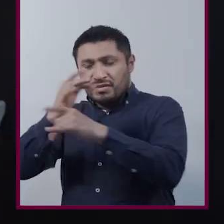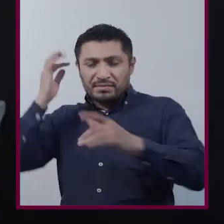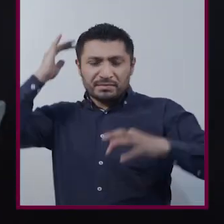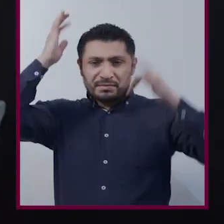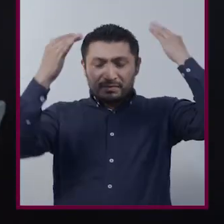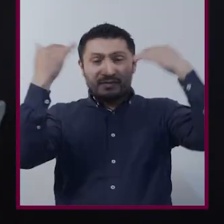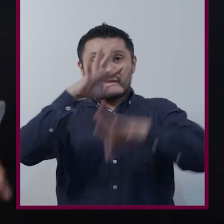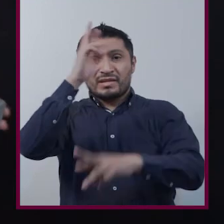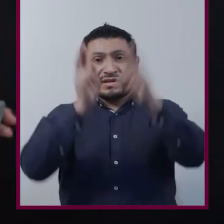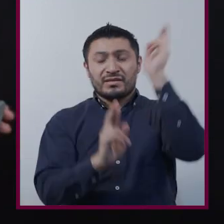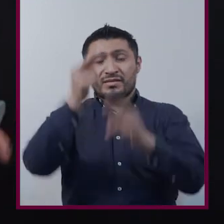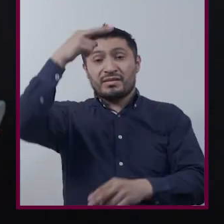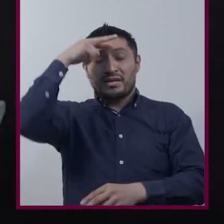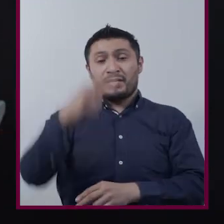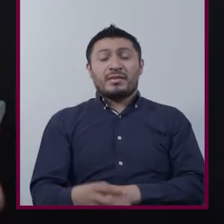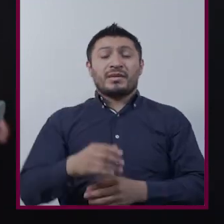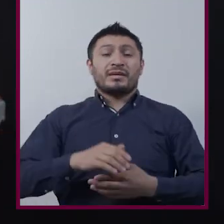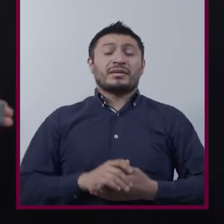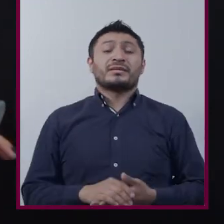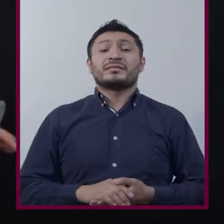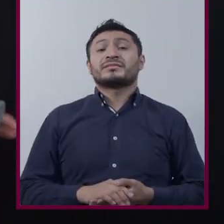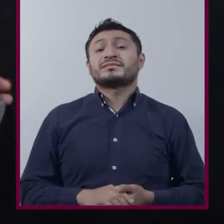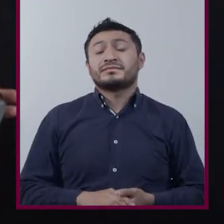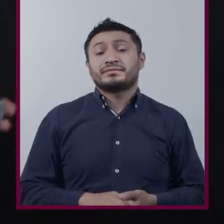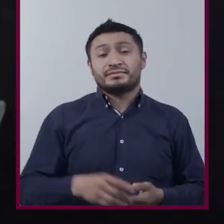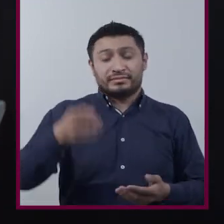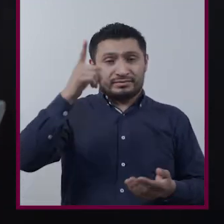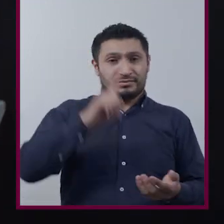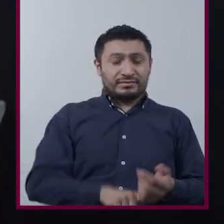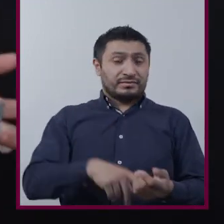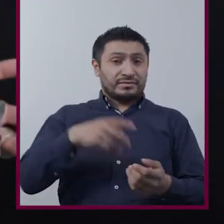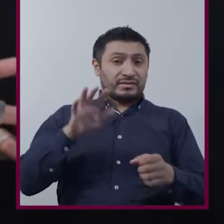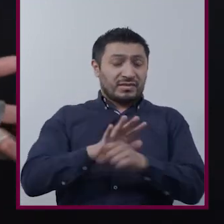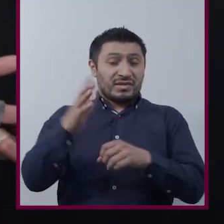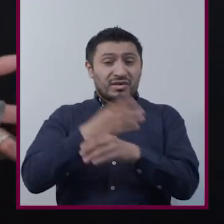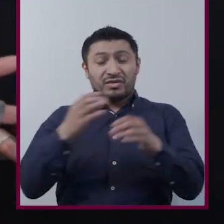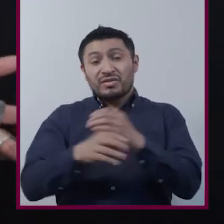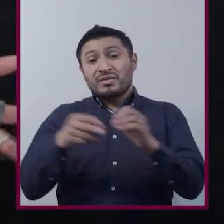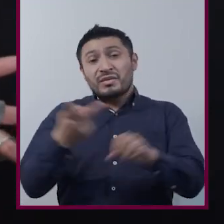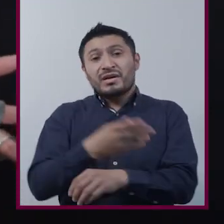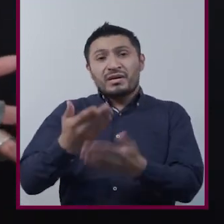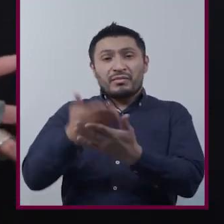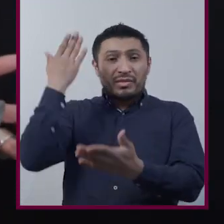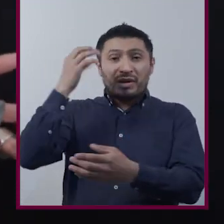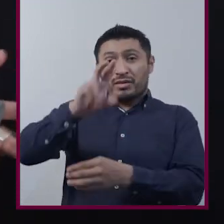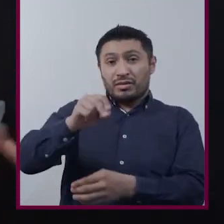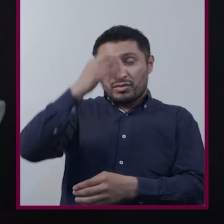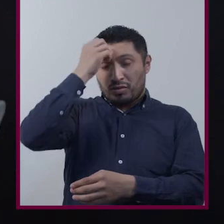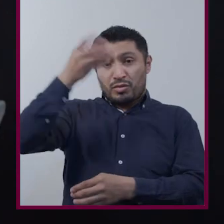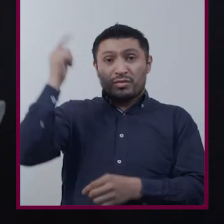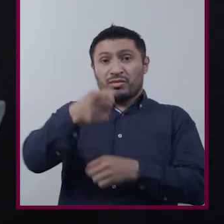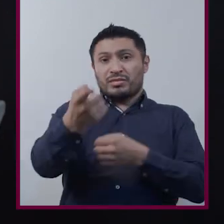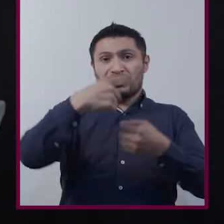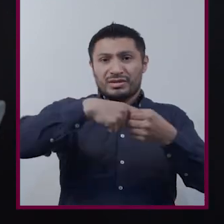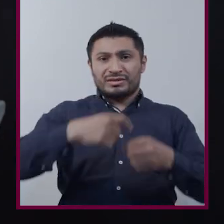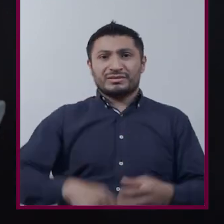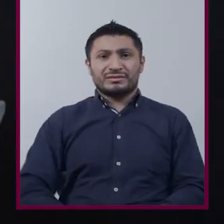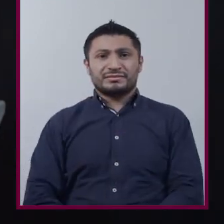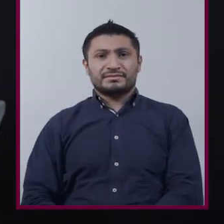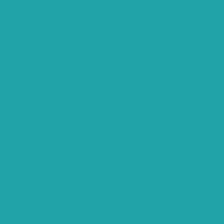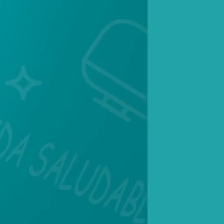a la Revolución Mexicana y la literatura, que de ella se derivó. El pasado no es pasado. Conéctate.